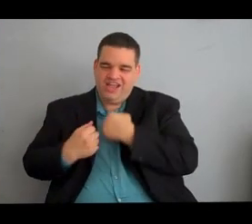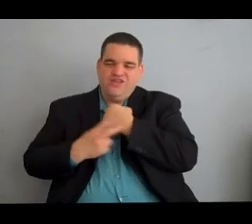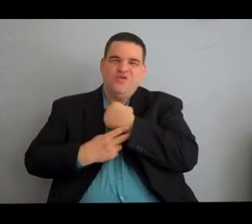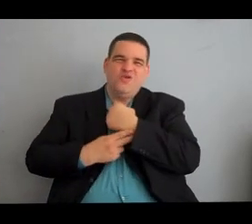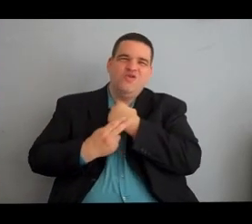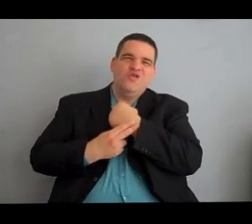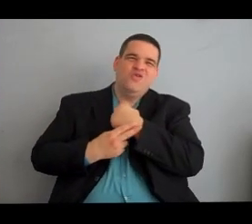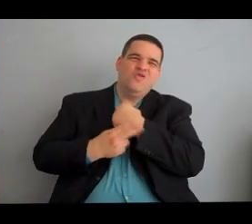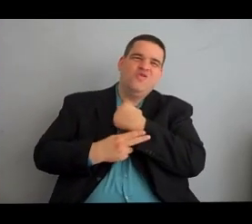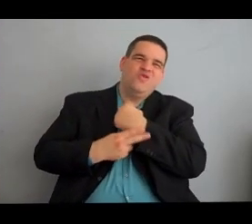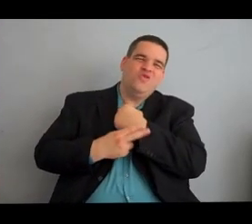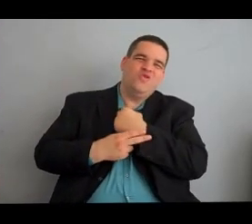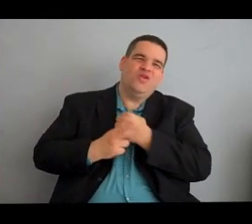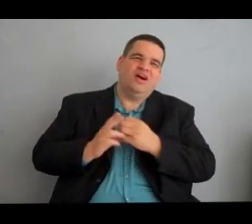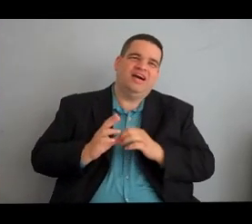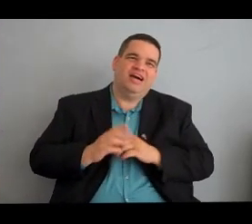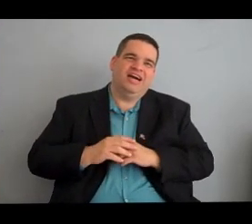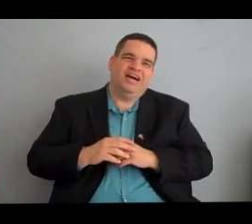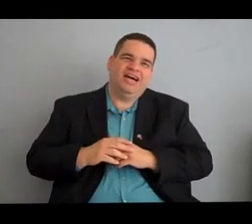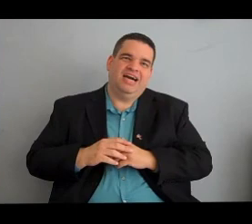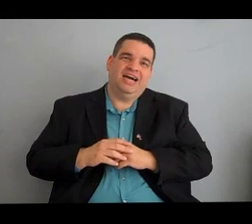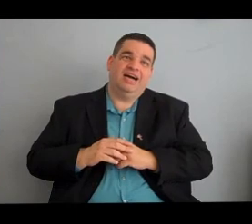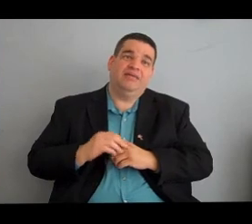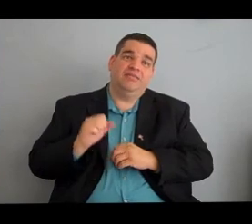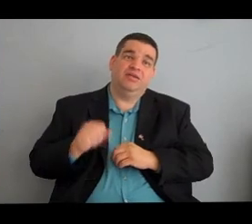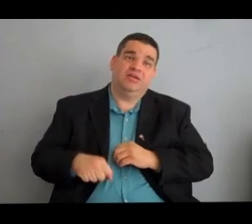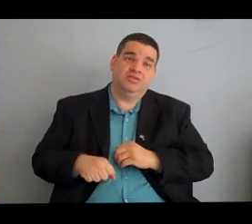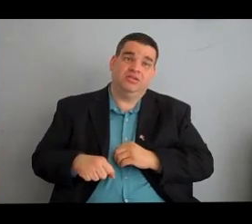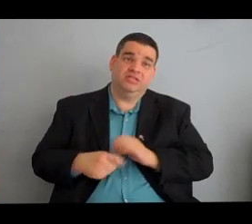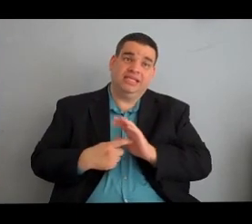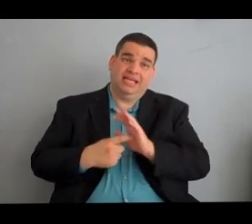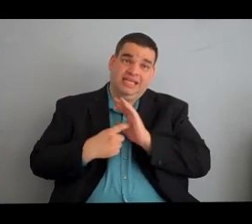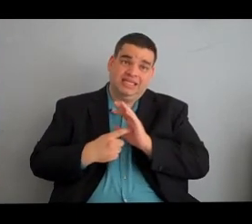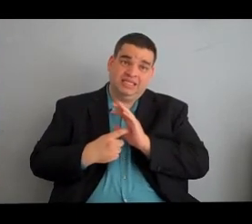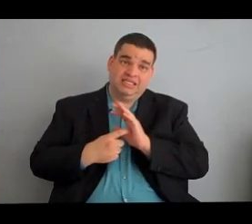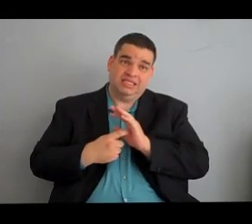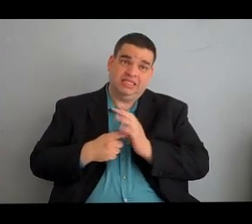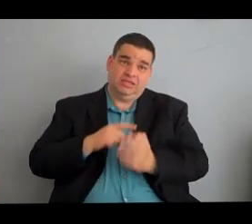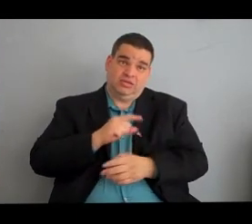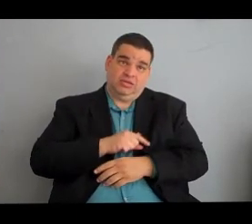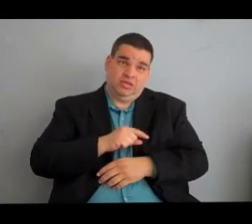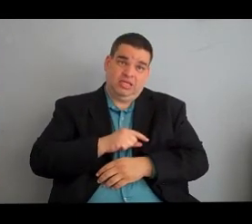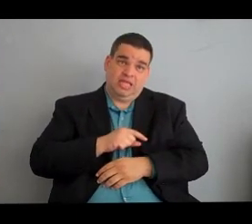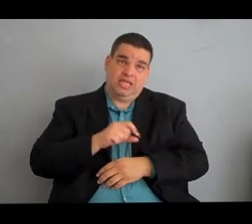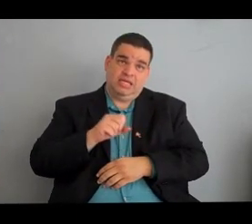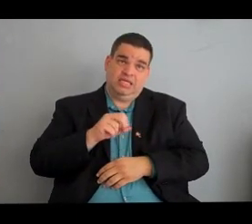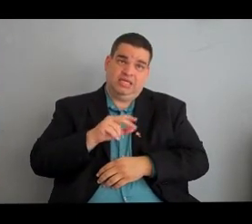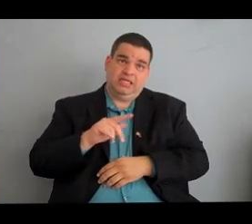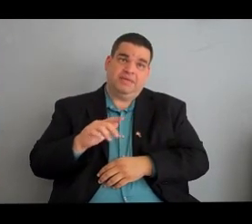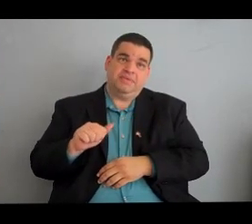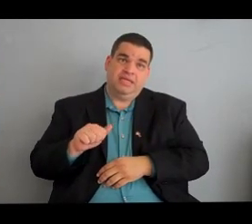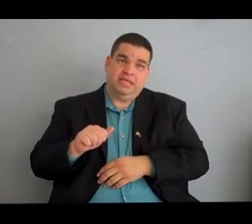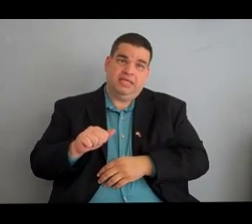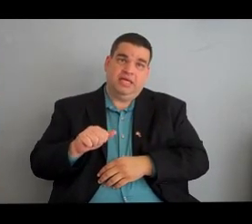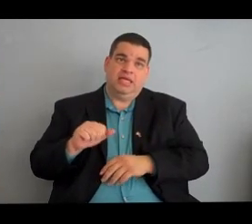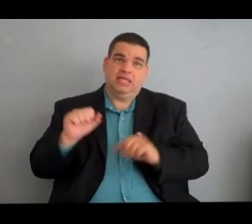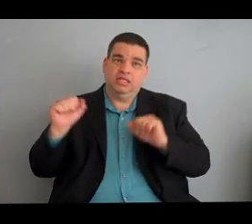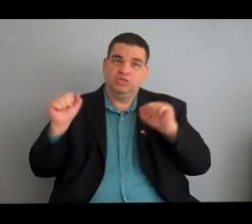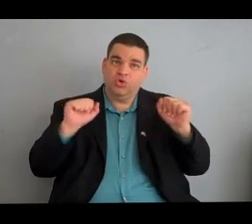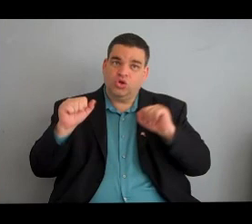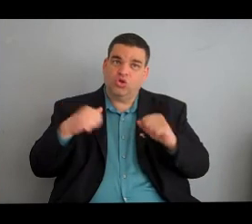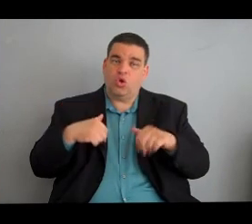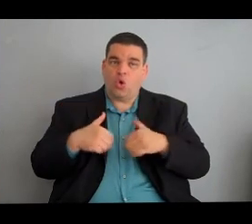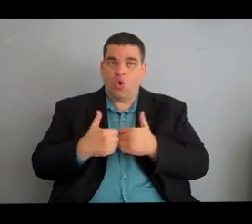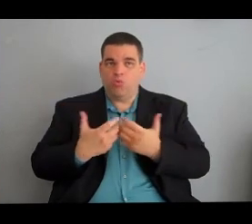pero eso sí, le exijo calidad de semilla, calidad sonora, okay. ¿Cómo es que yo quiero el instrumento? Eso sí, hay unos